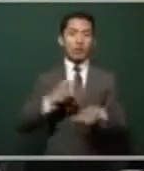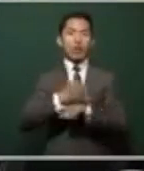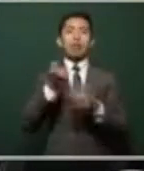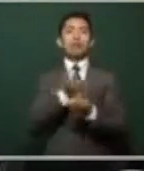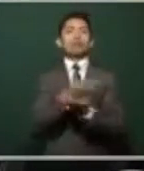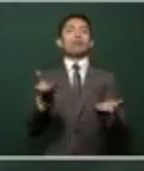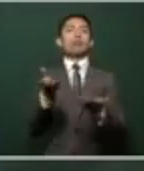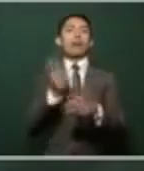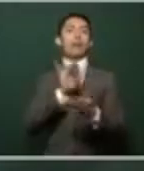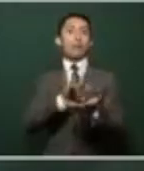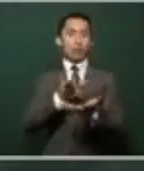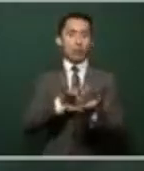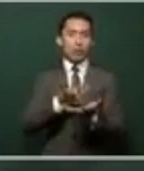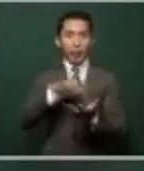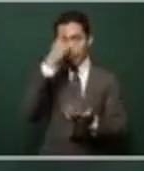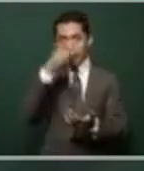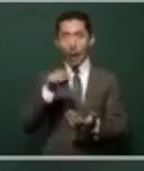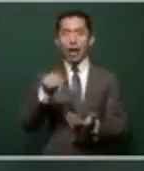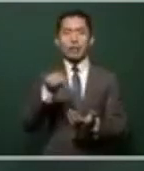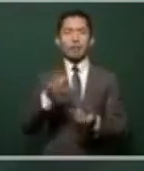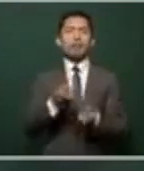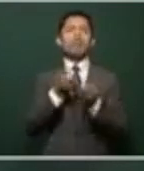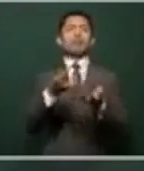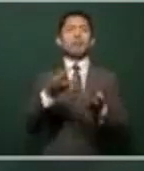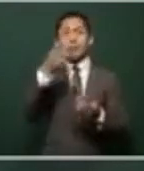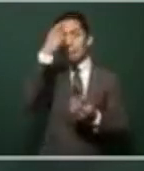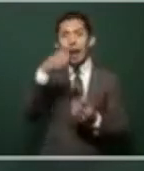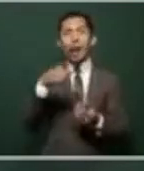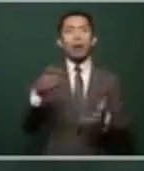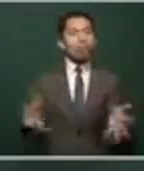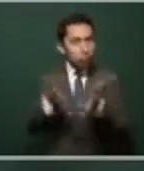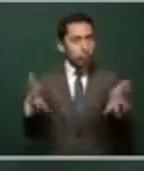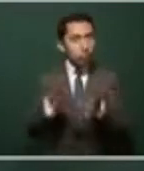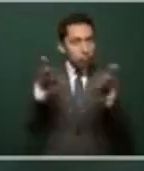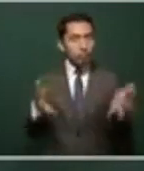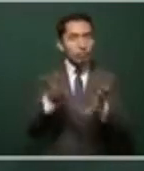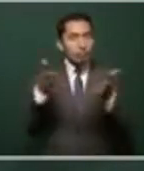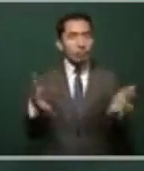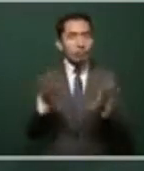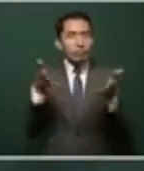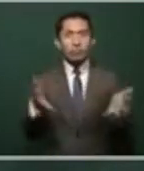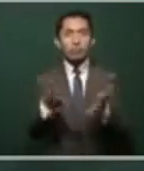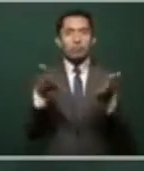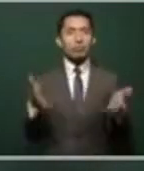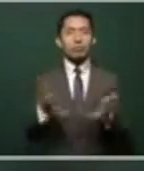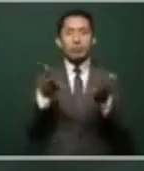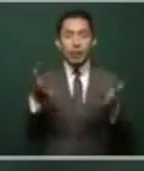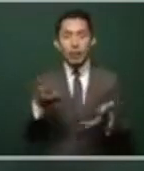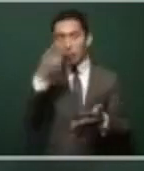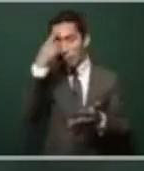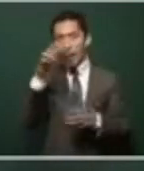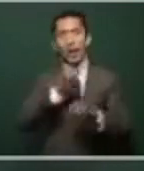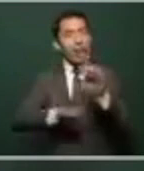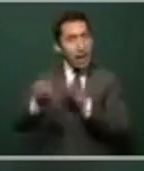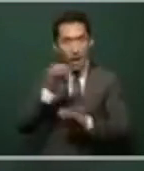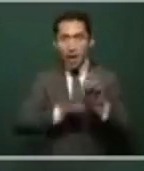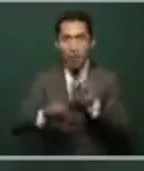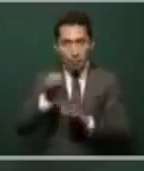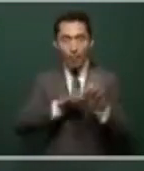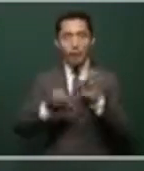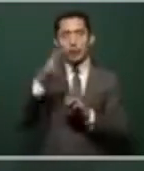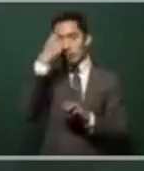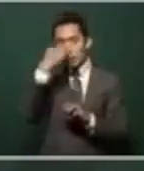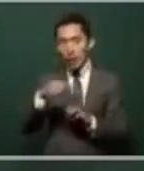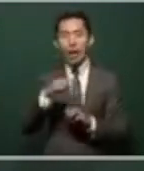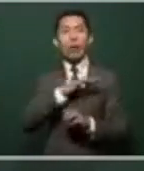y 5,000 más que aportará la iniciativa privada a través del Consejo Coordinador Empresarial para poderlo